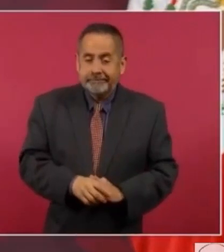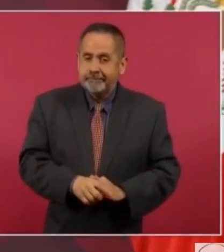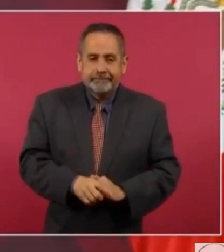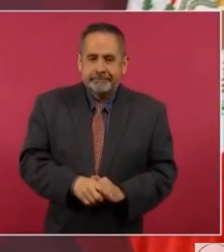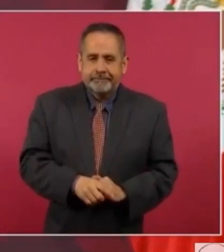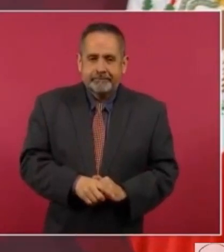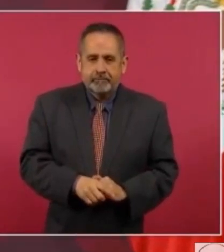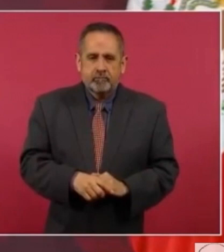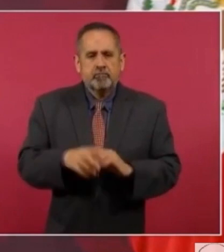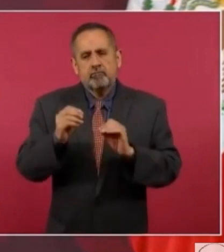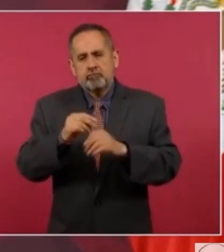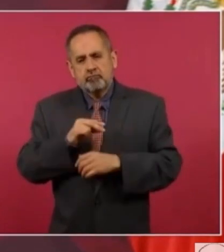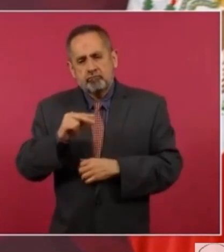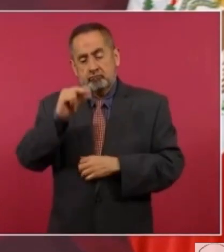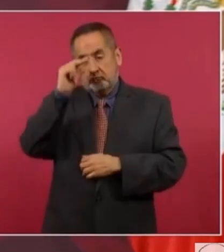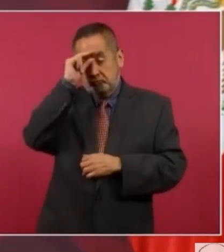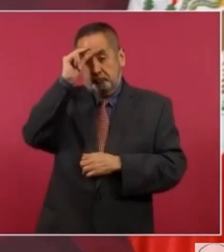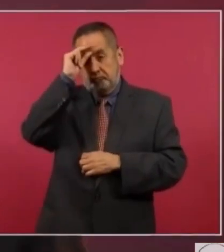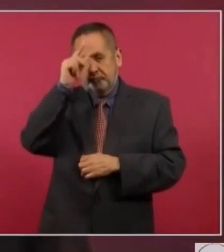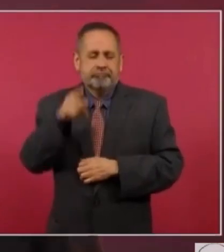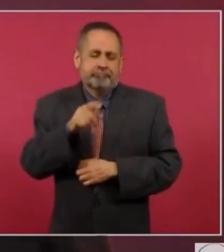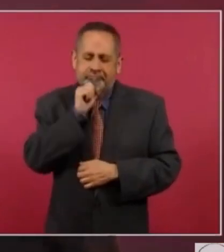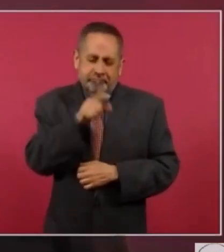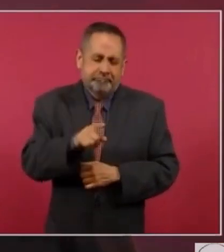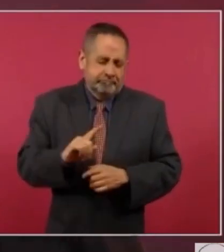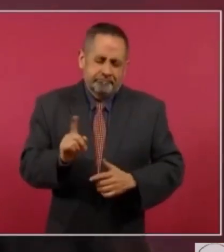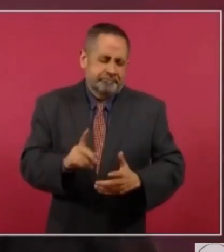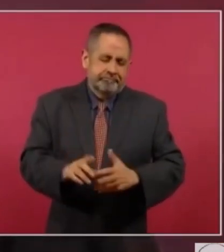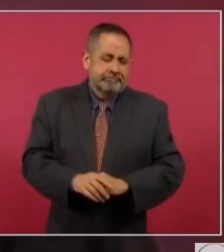ni tan inteligentes como ellos creen.